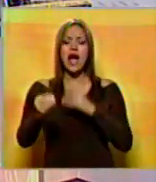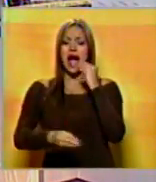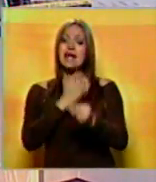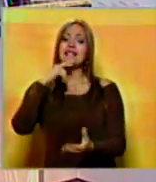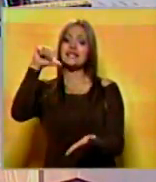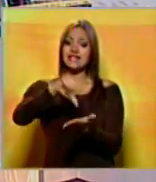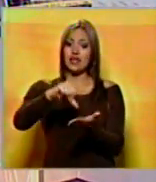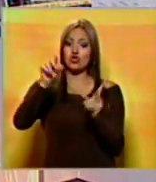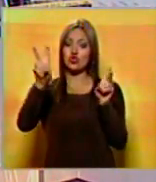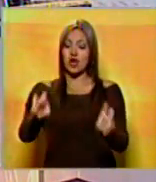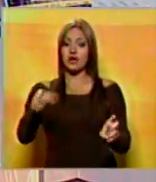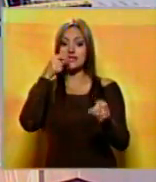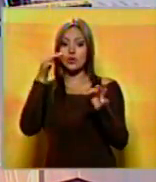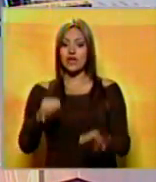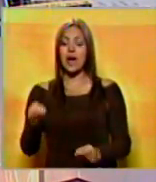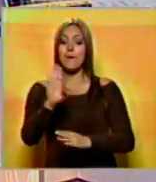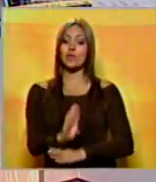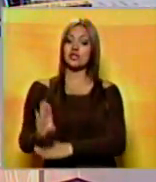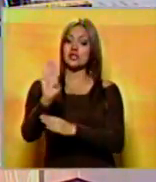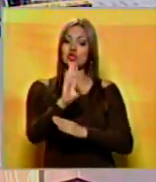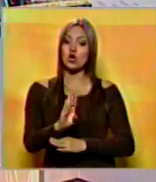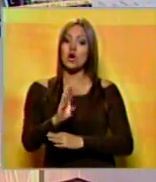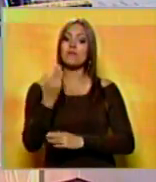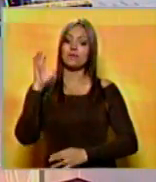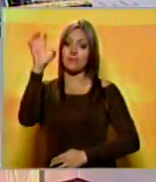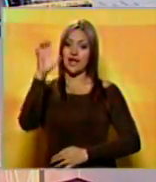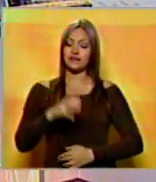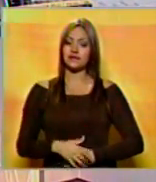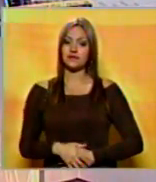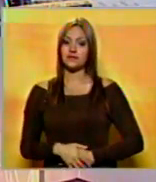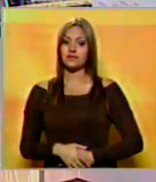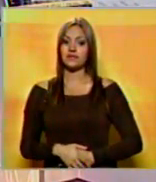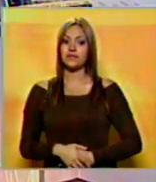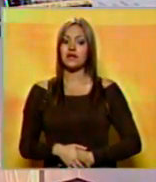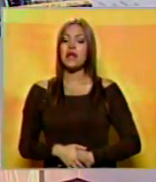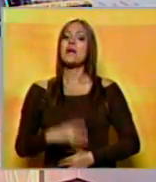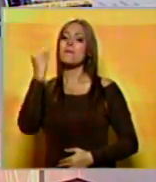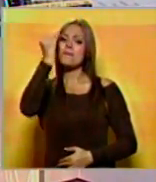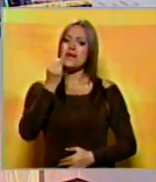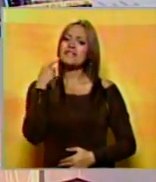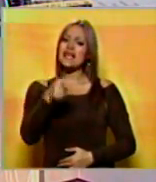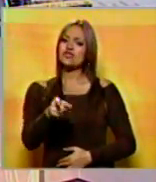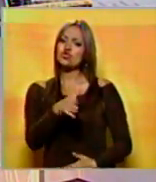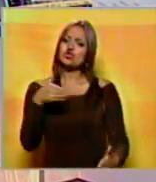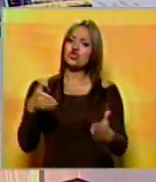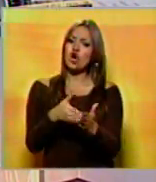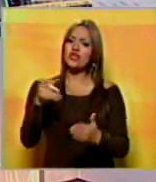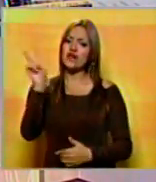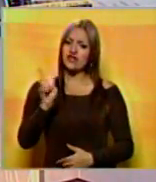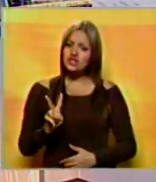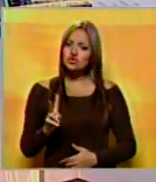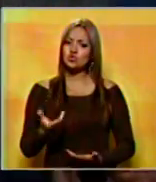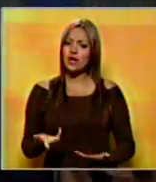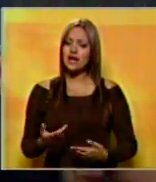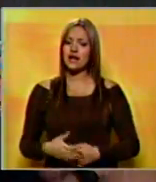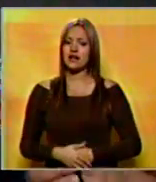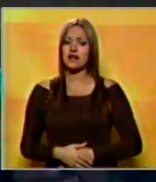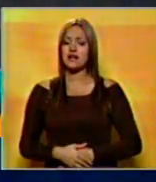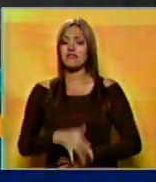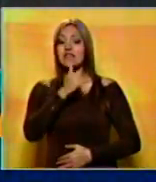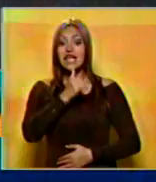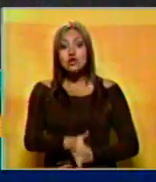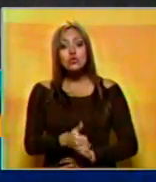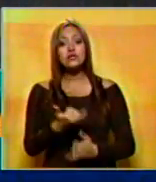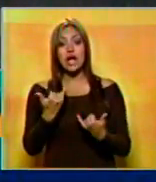Centro Estratégico de Seguridad y Protección para la Patria, CESPA, por considerar que atenta contra los venezolanos. Enríquez denunció